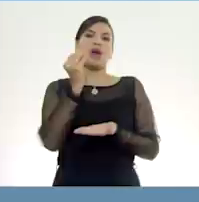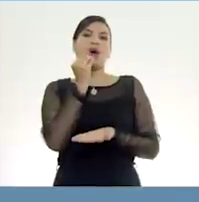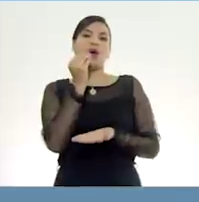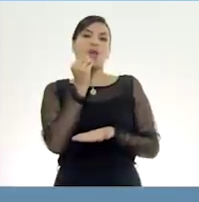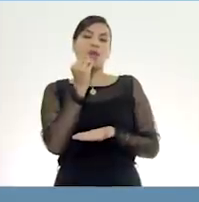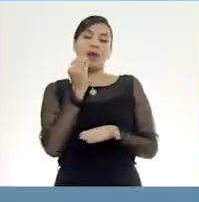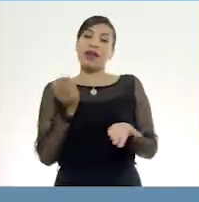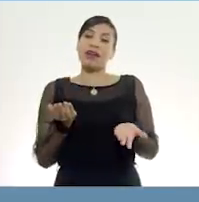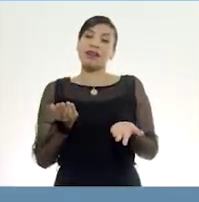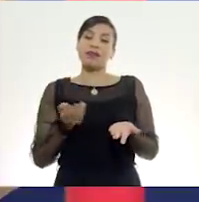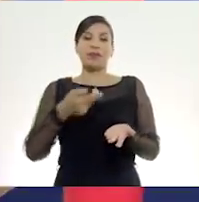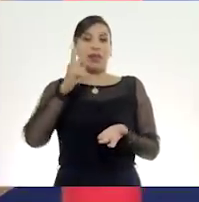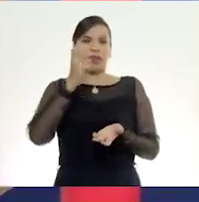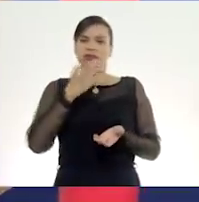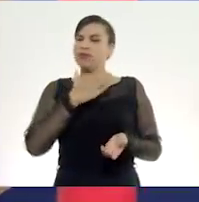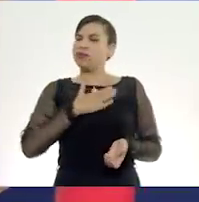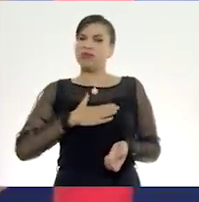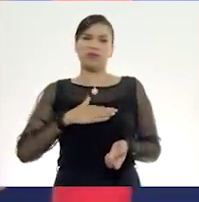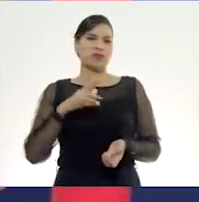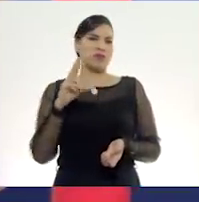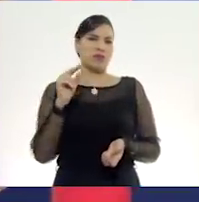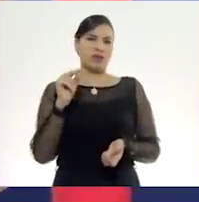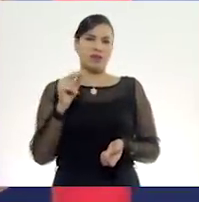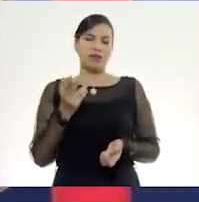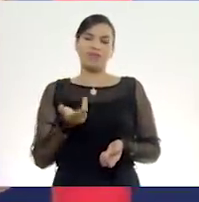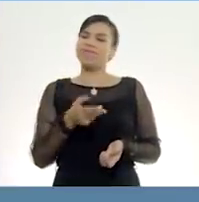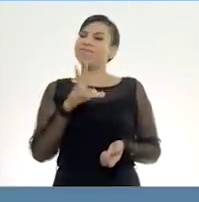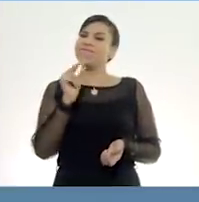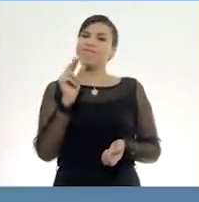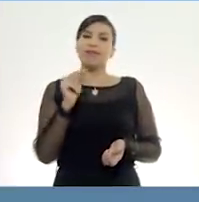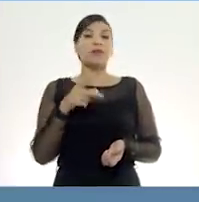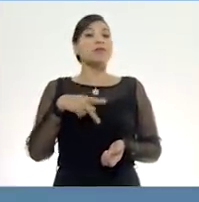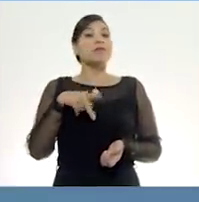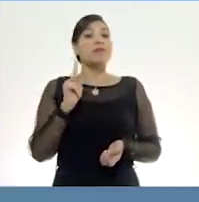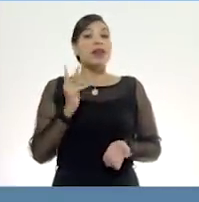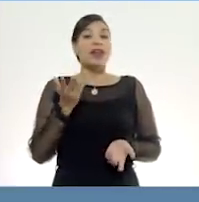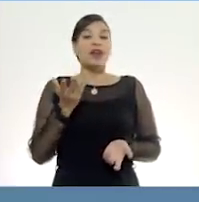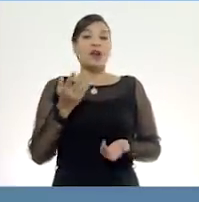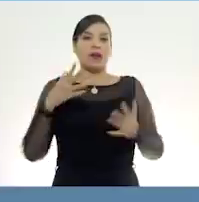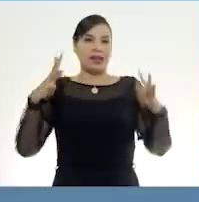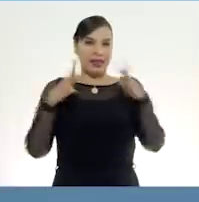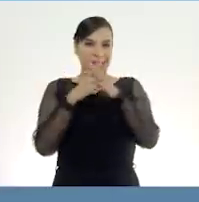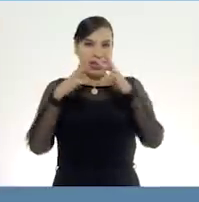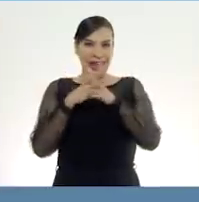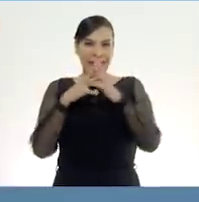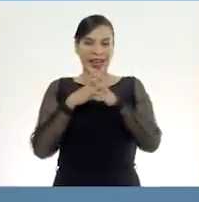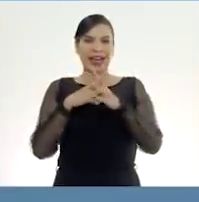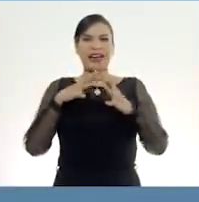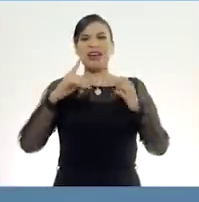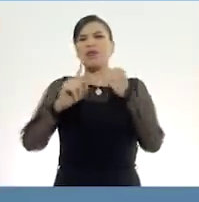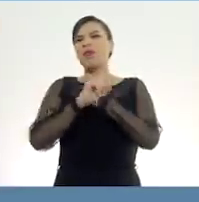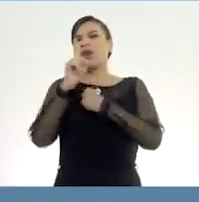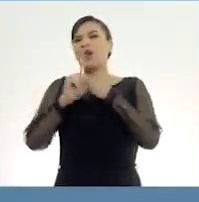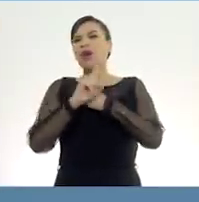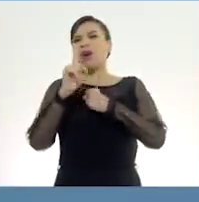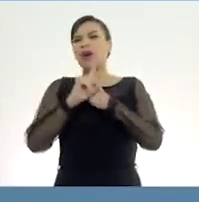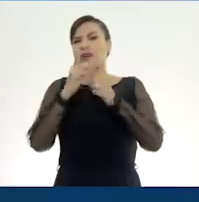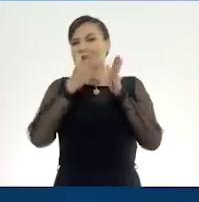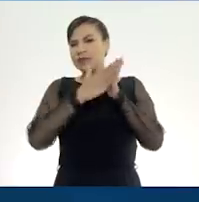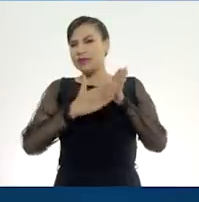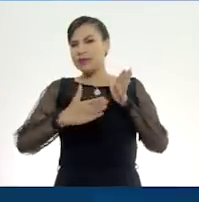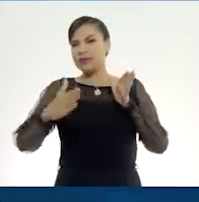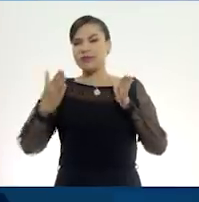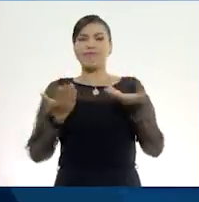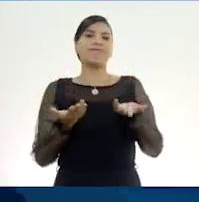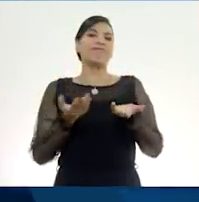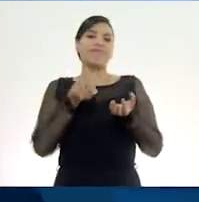comer. Pero eso no es justo. Pues no, pero las guerras y conflictos que hemos pasado